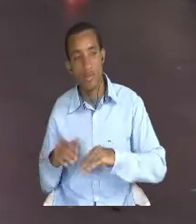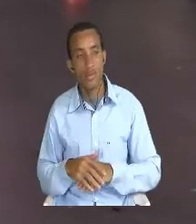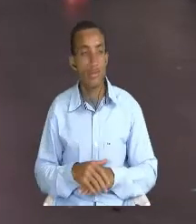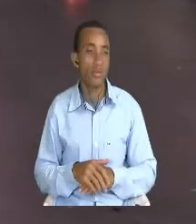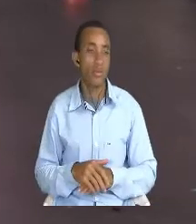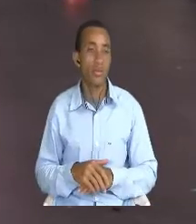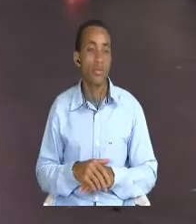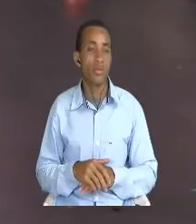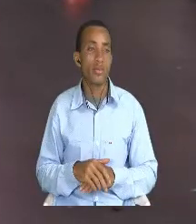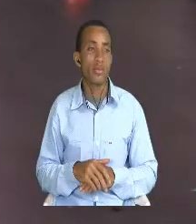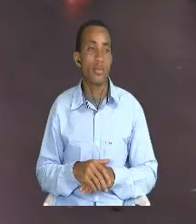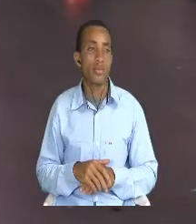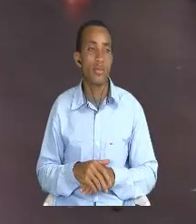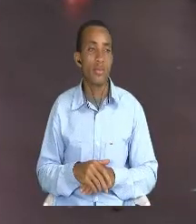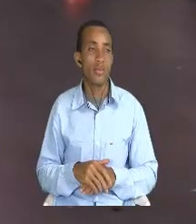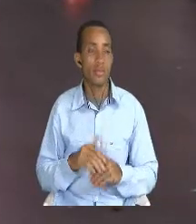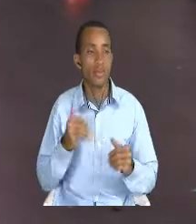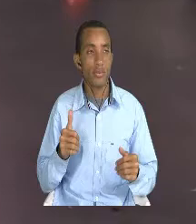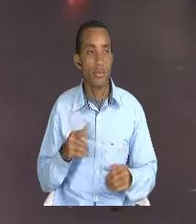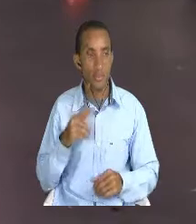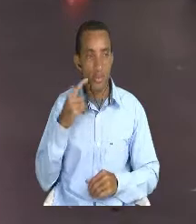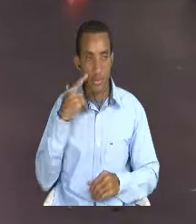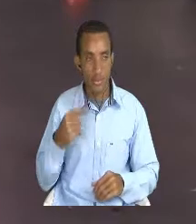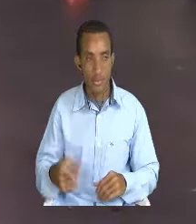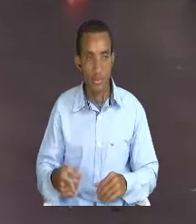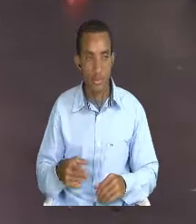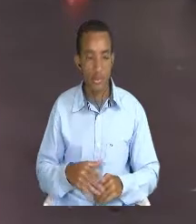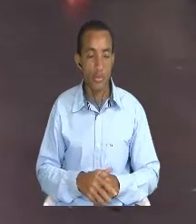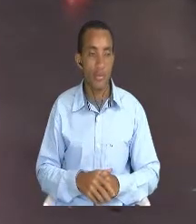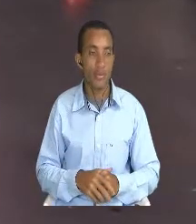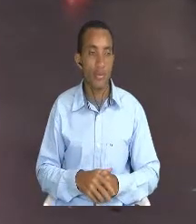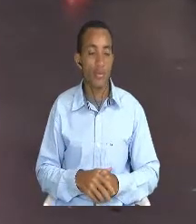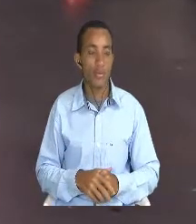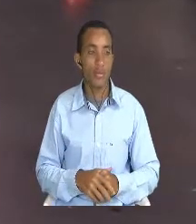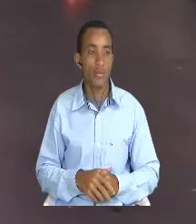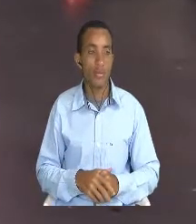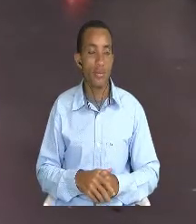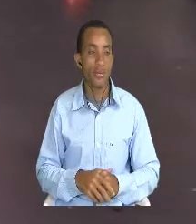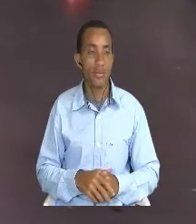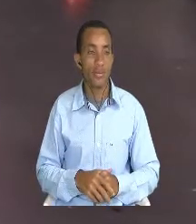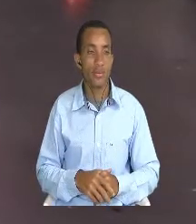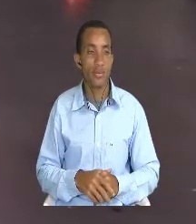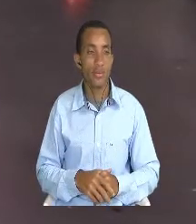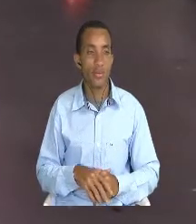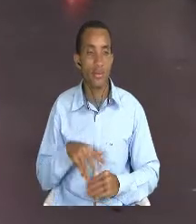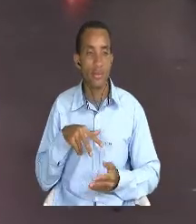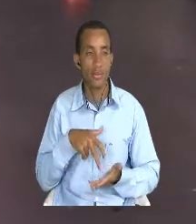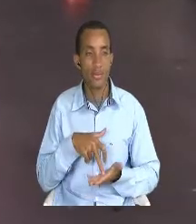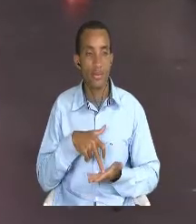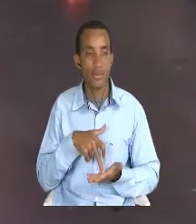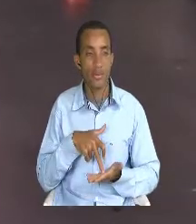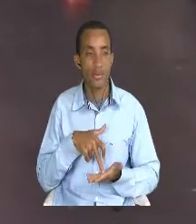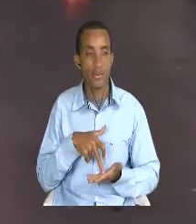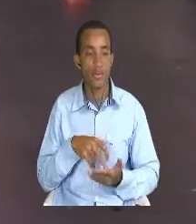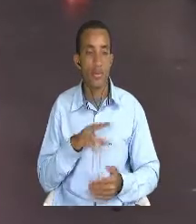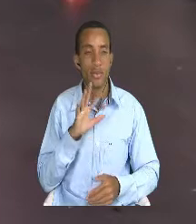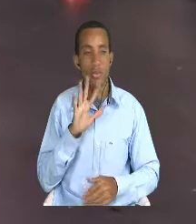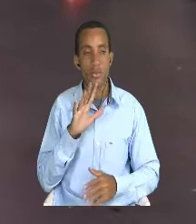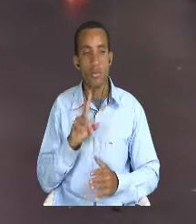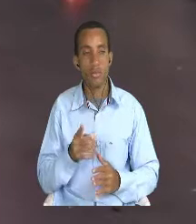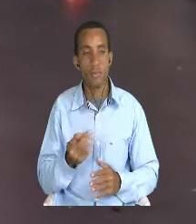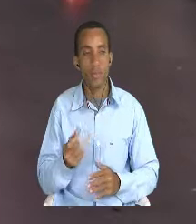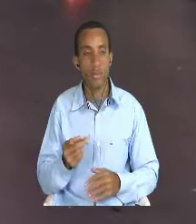lado. Bien, ahí soltamos y vamos a estirar lo que es el cuádriceps en la parte de atrás. Eso es. Unos 5 segundos,